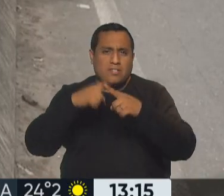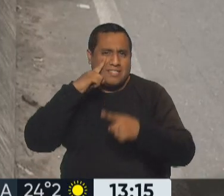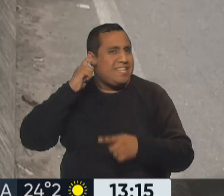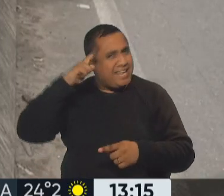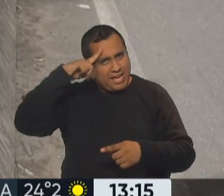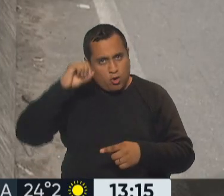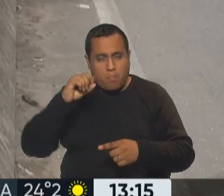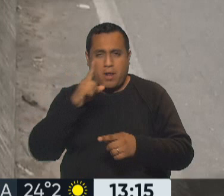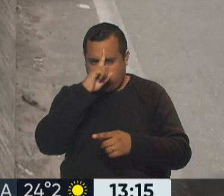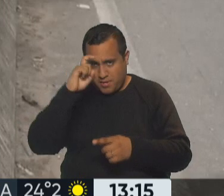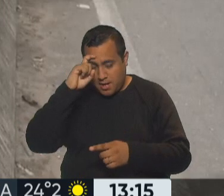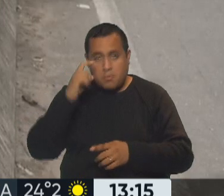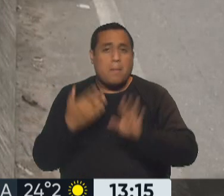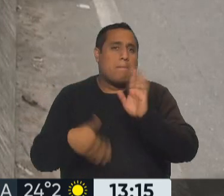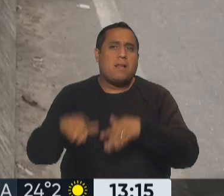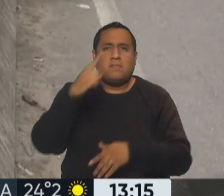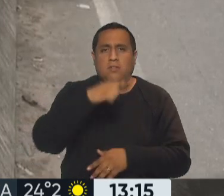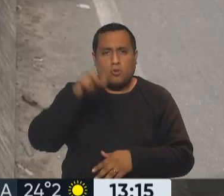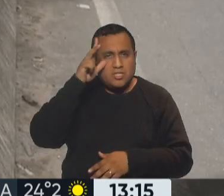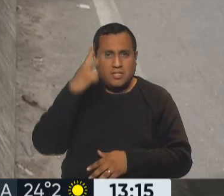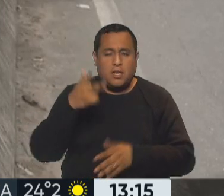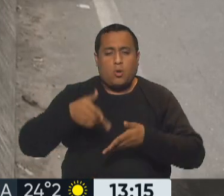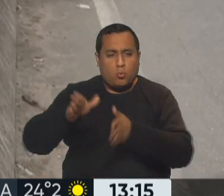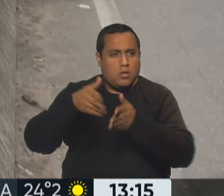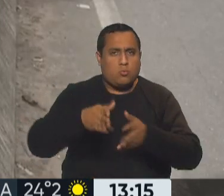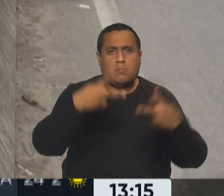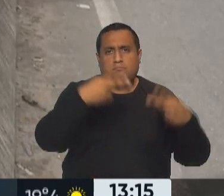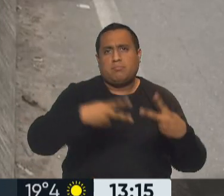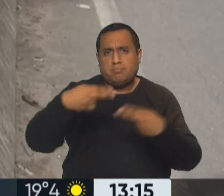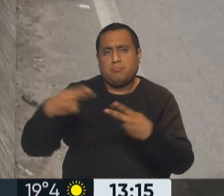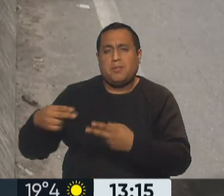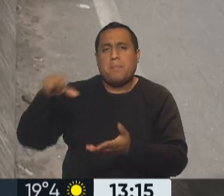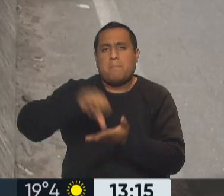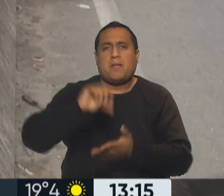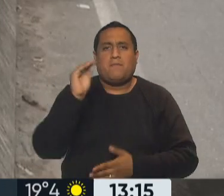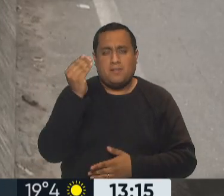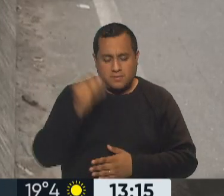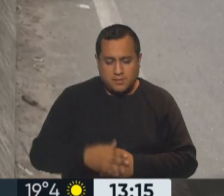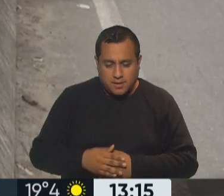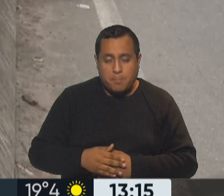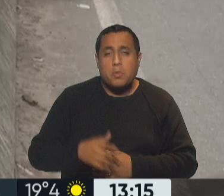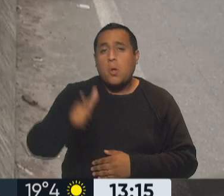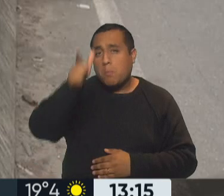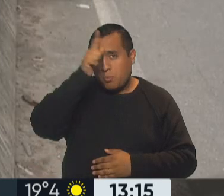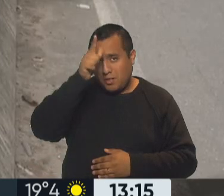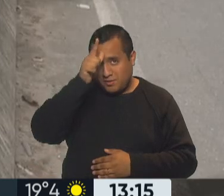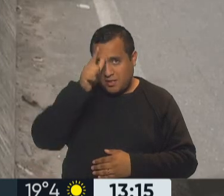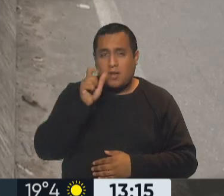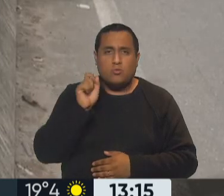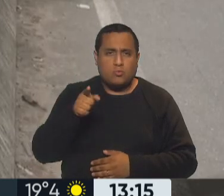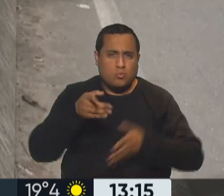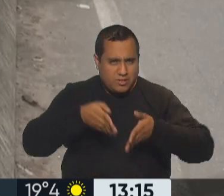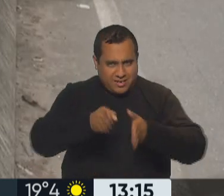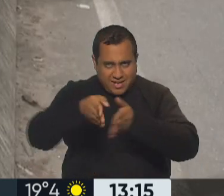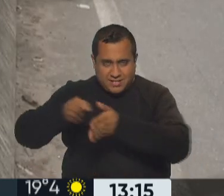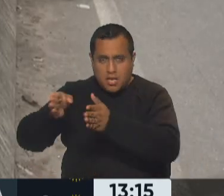de 183 los cortes de ruta que se están concretando en Brasil. En las últimas horas, la Policía Federal de Carreteras anunció que